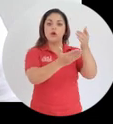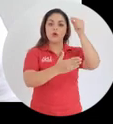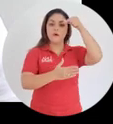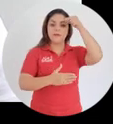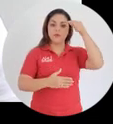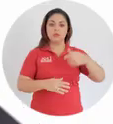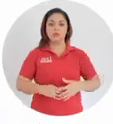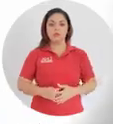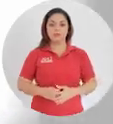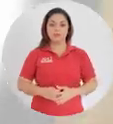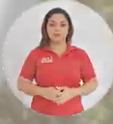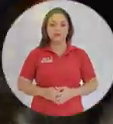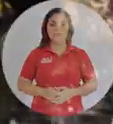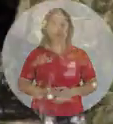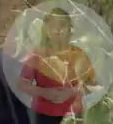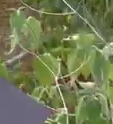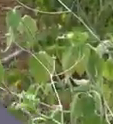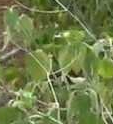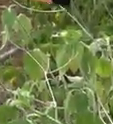estatales.